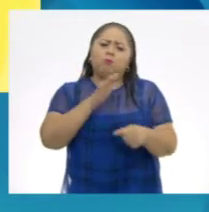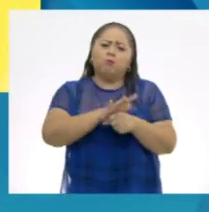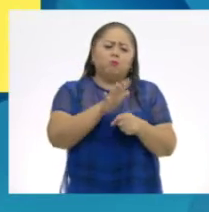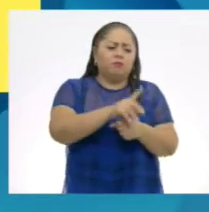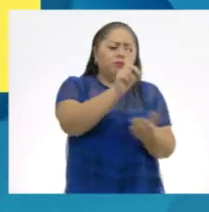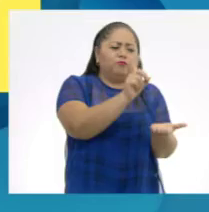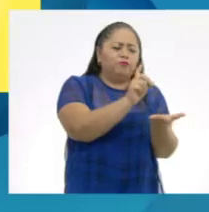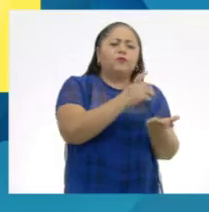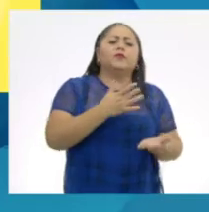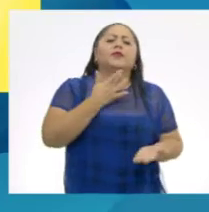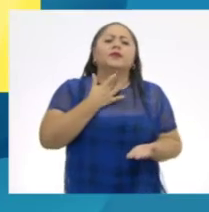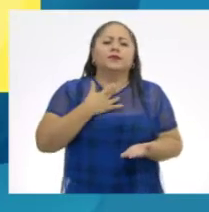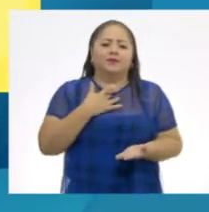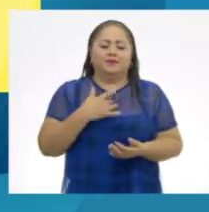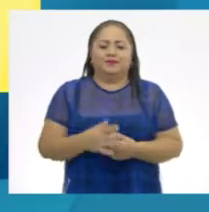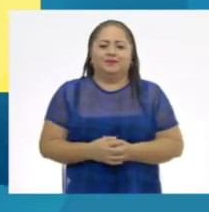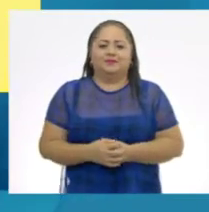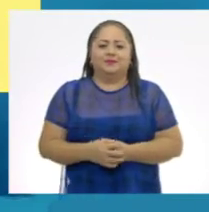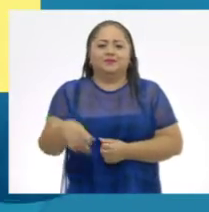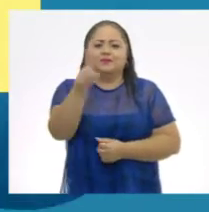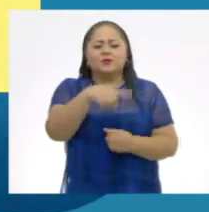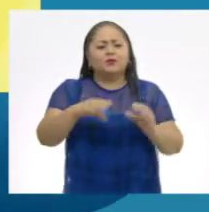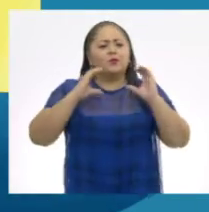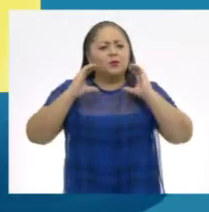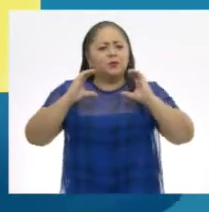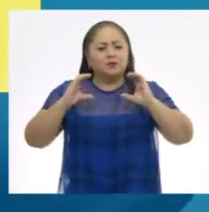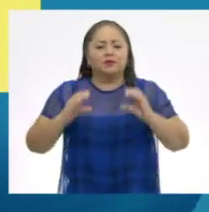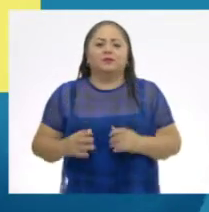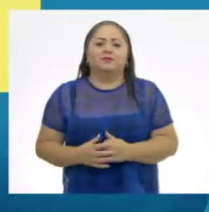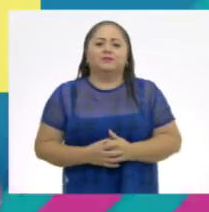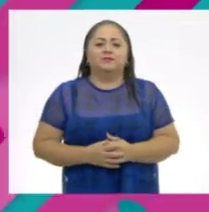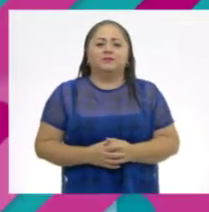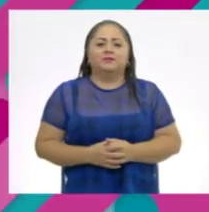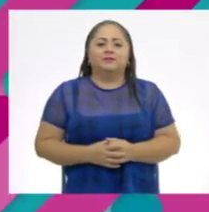usa desinfectantes a base de alcohol. ¡Cuídate!